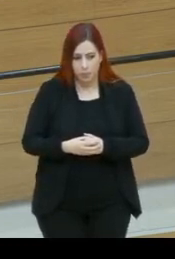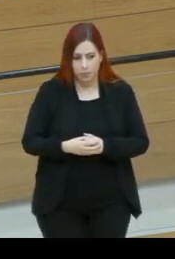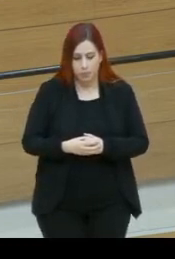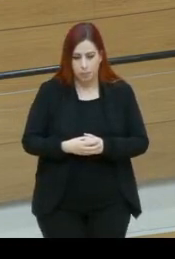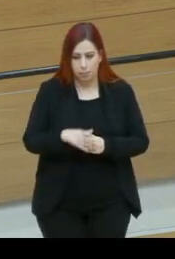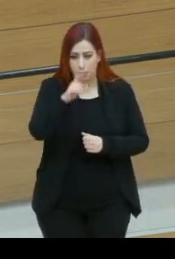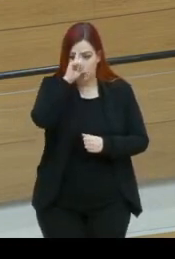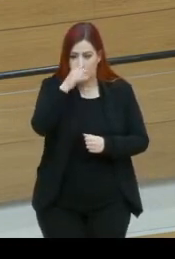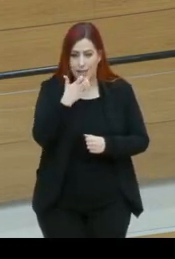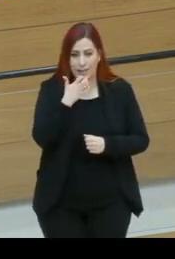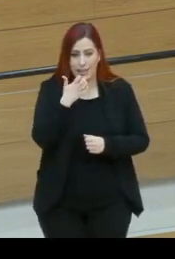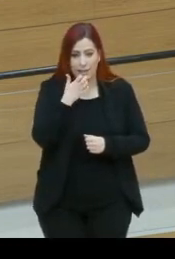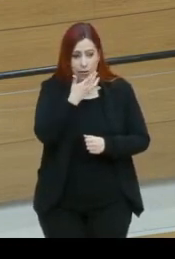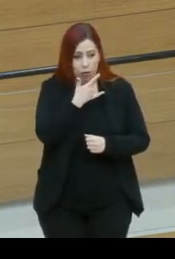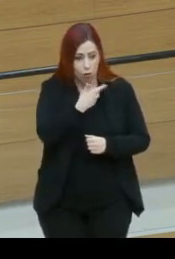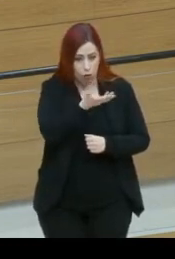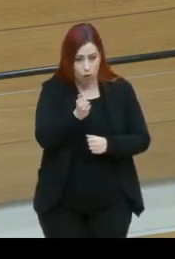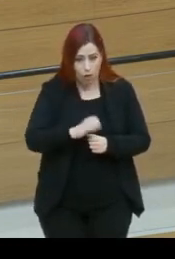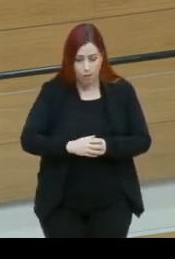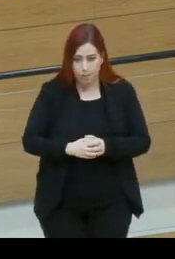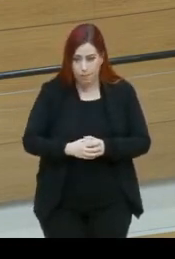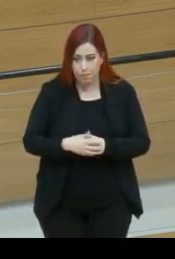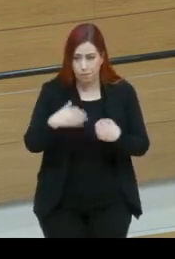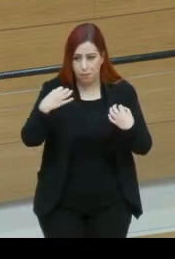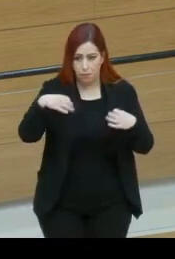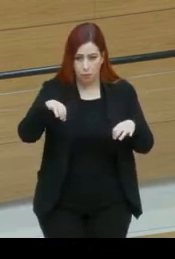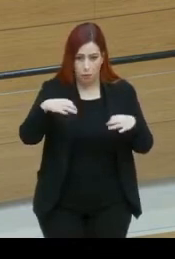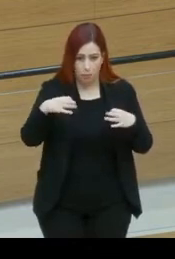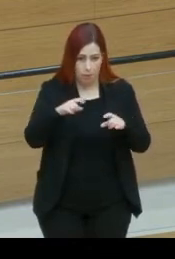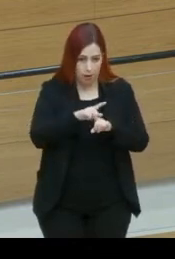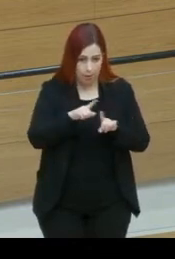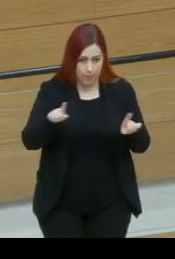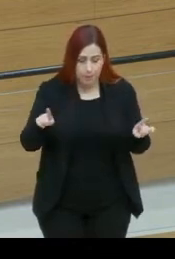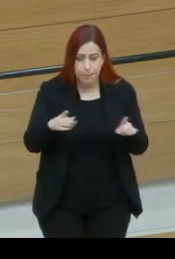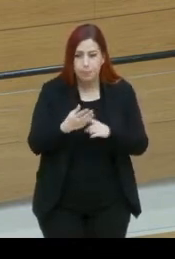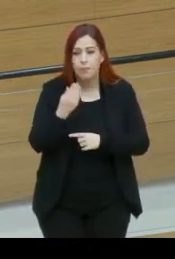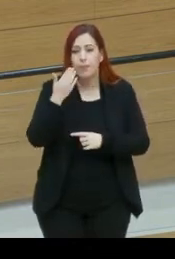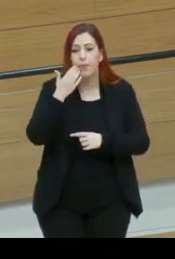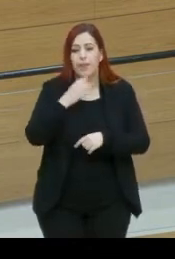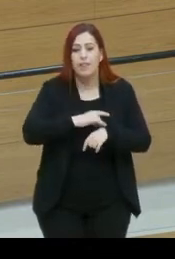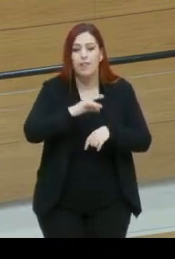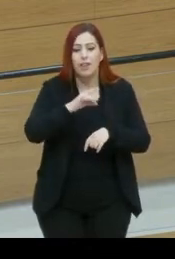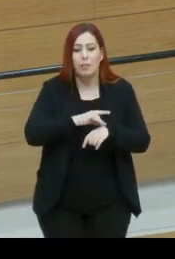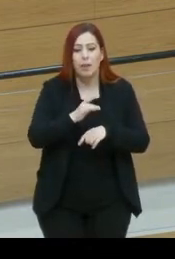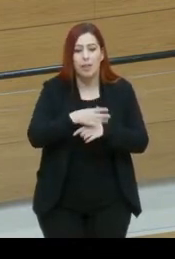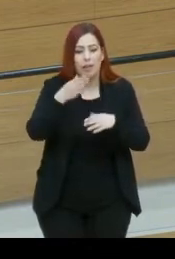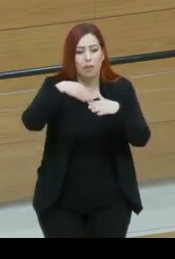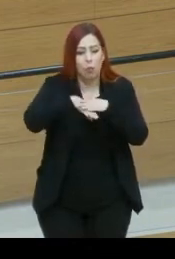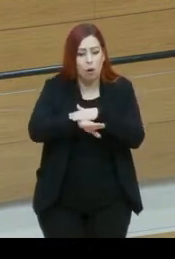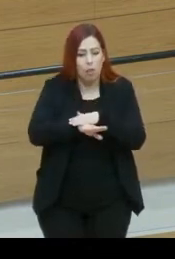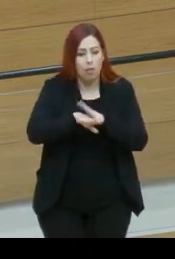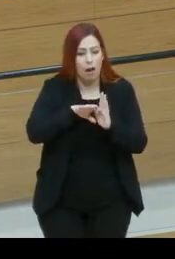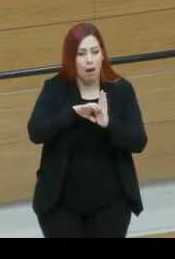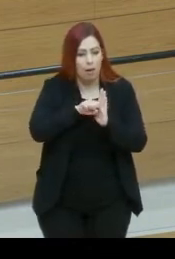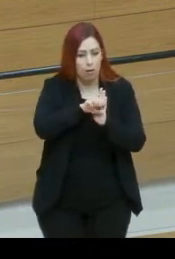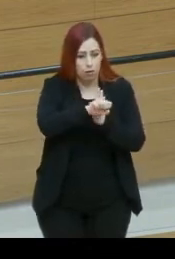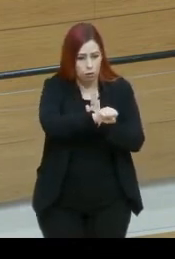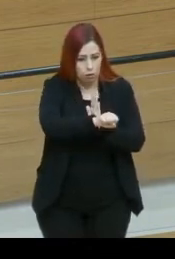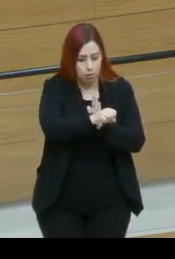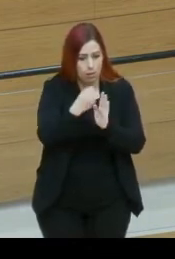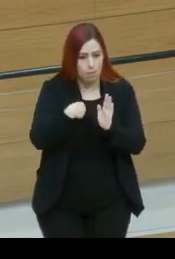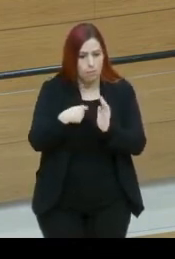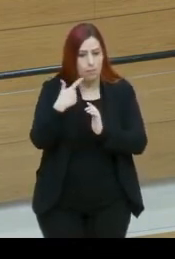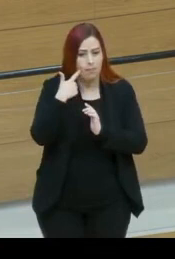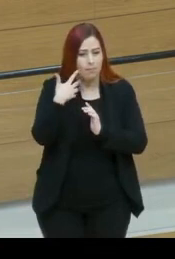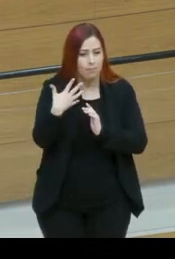No sé si suenan estas enfermedades. Normalmente no, son enfermedades de depósito lisosomal y no son bien